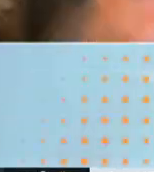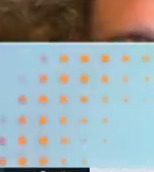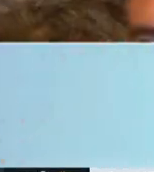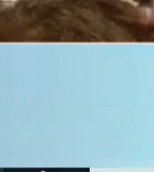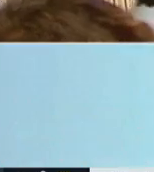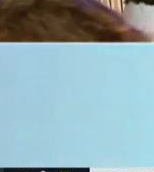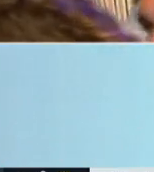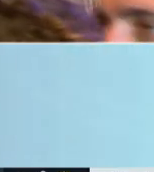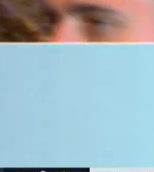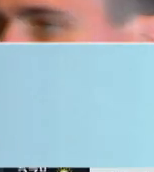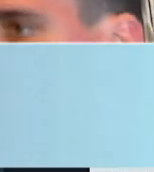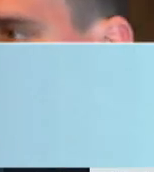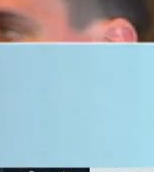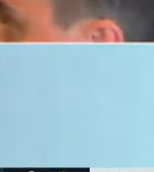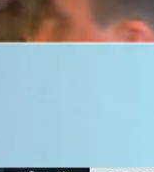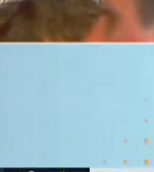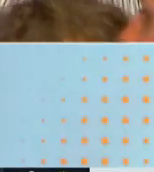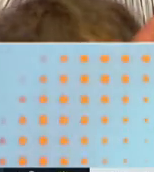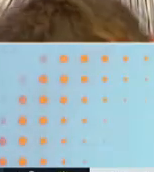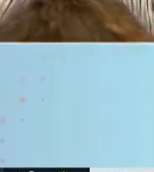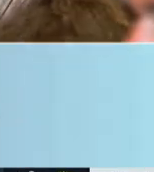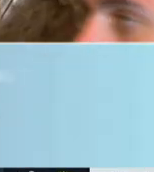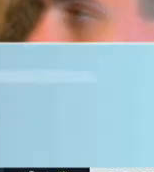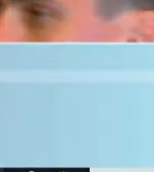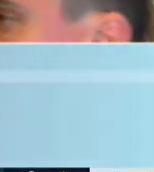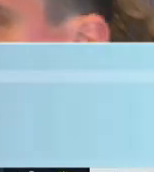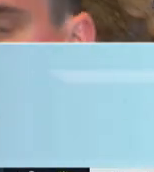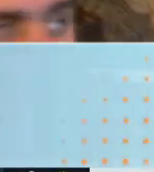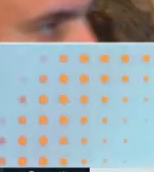como valores centrales de la Argentina.